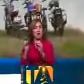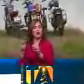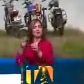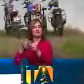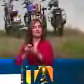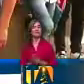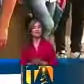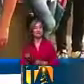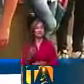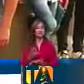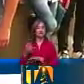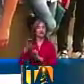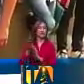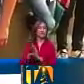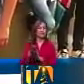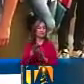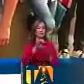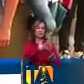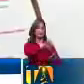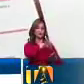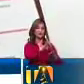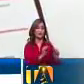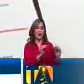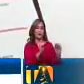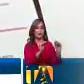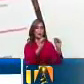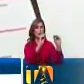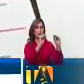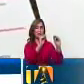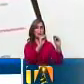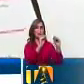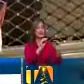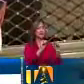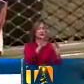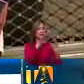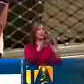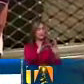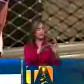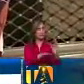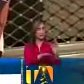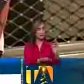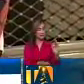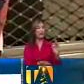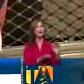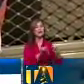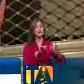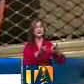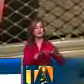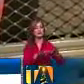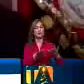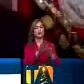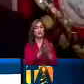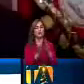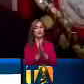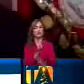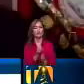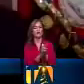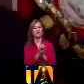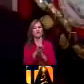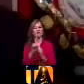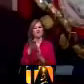únicamente al sector rural, pues en el urbano se ve un aumento de desempleo en septiembre y noviembre del 2021. Lo que existe